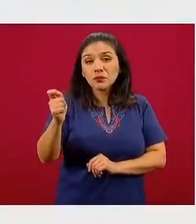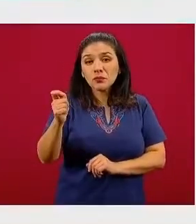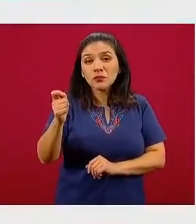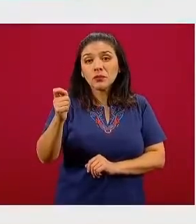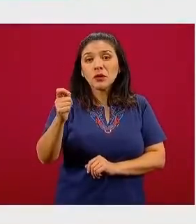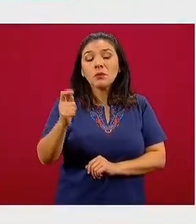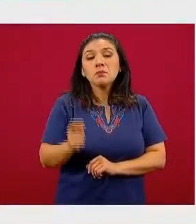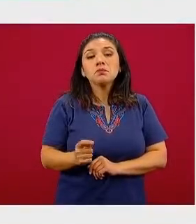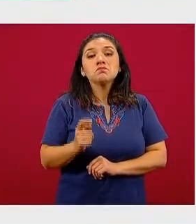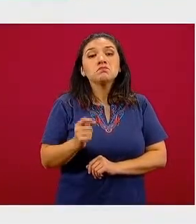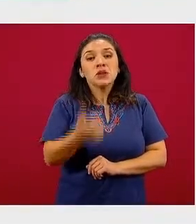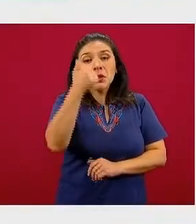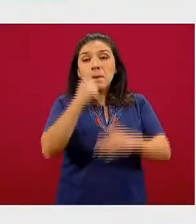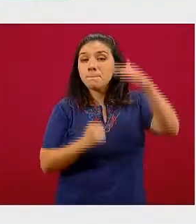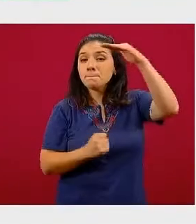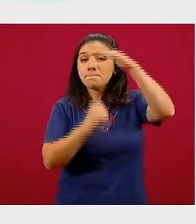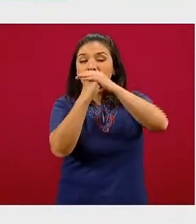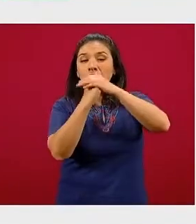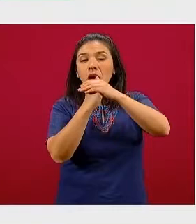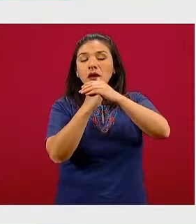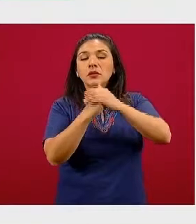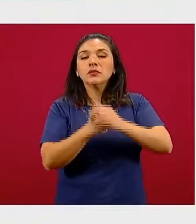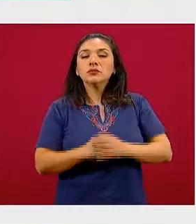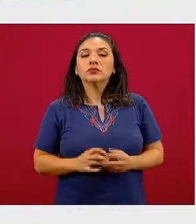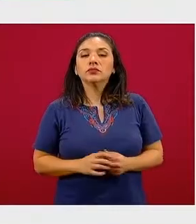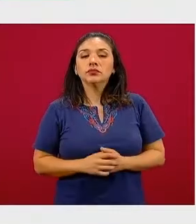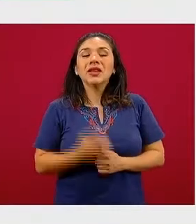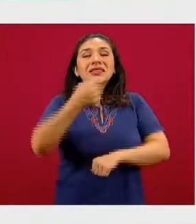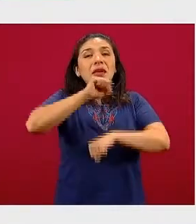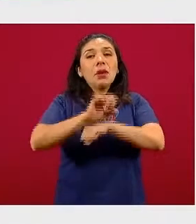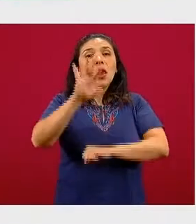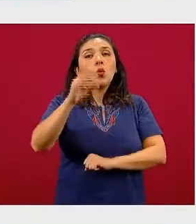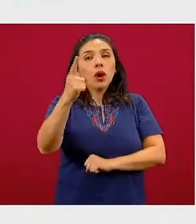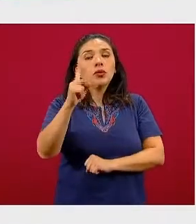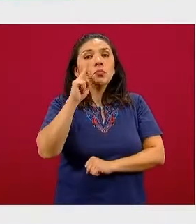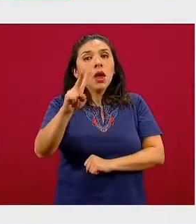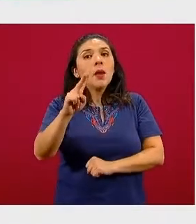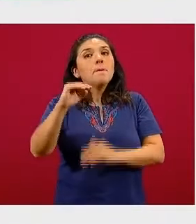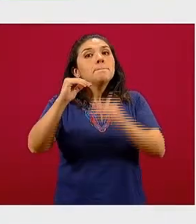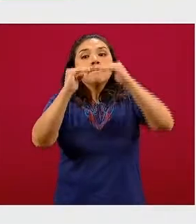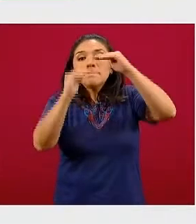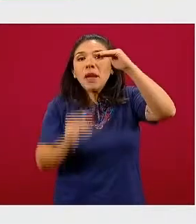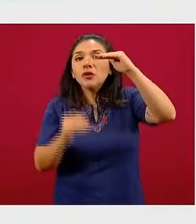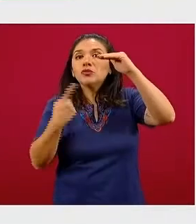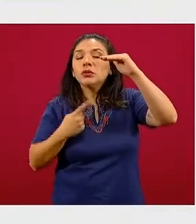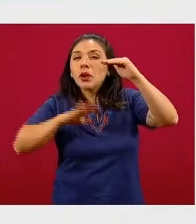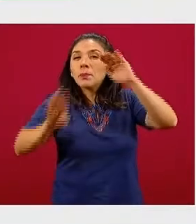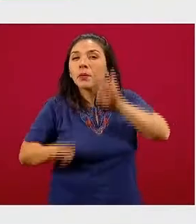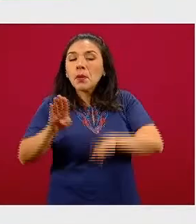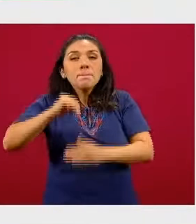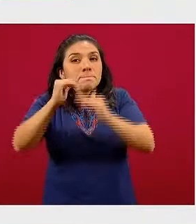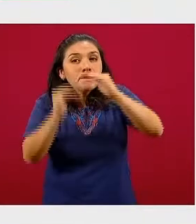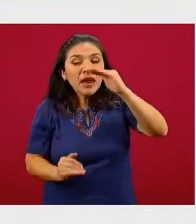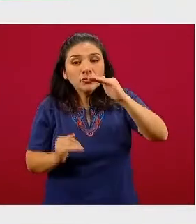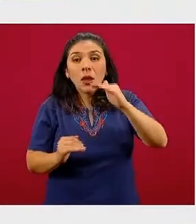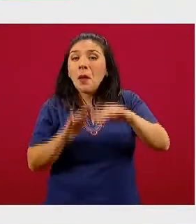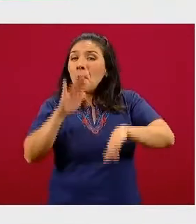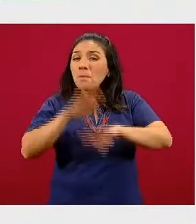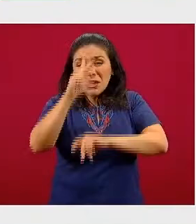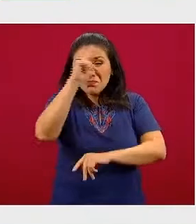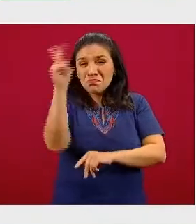llegamos a un punto de máxima reducción en la semana 41, habiendo tenido el punto máximo en la semana